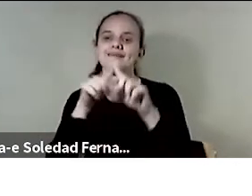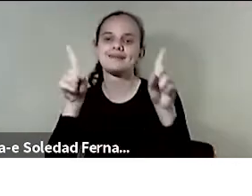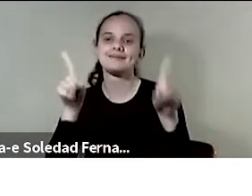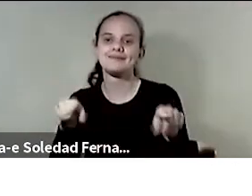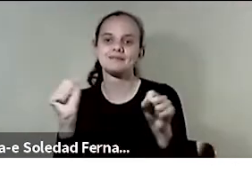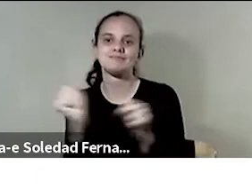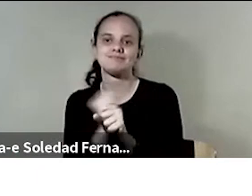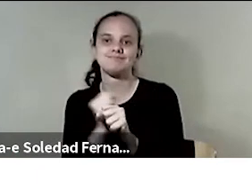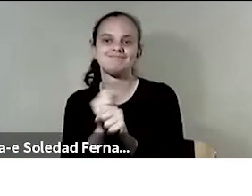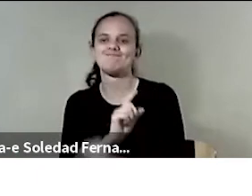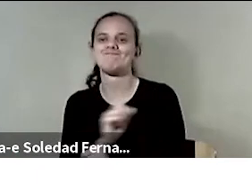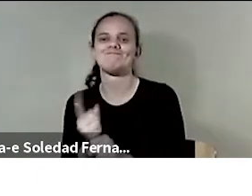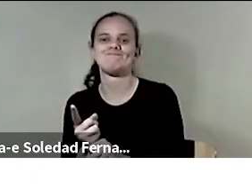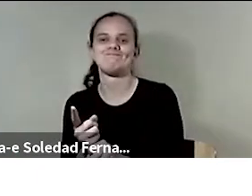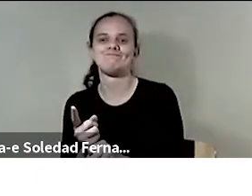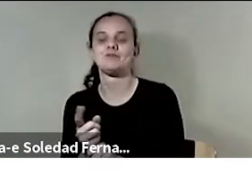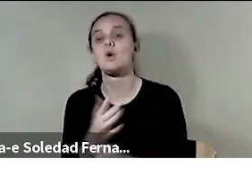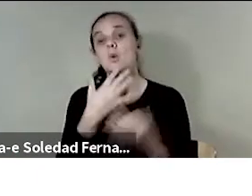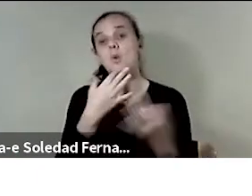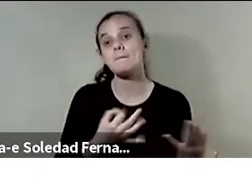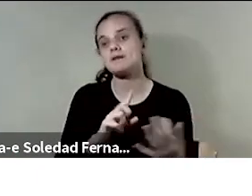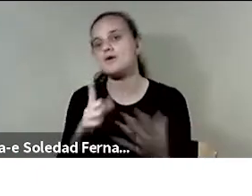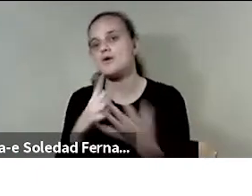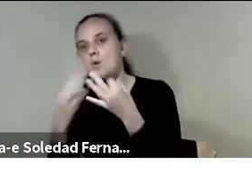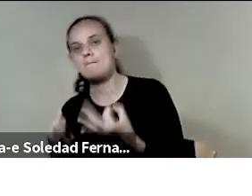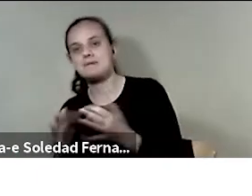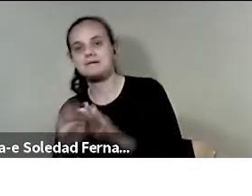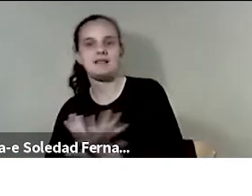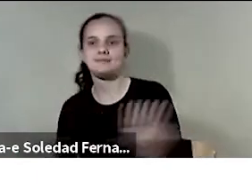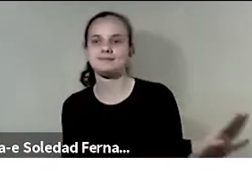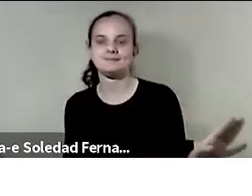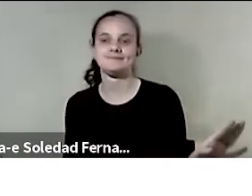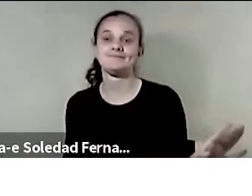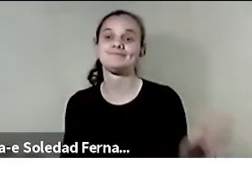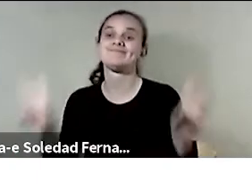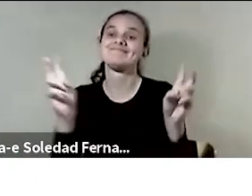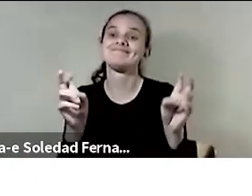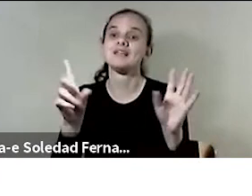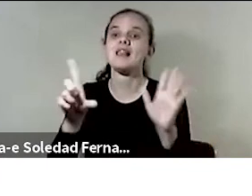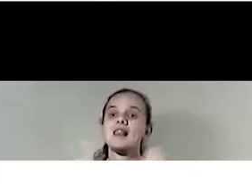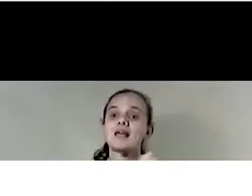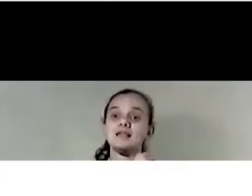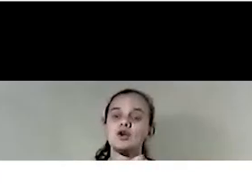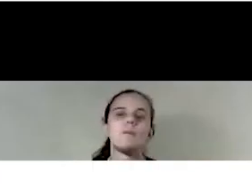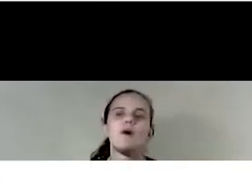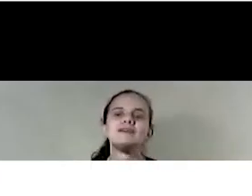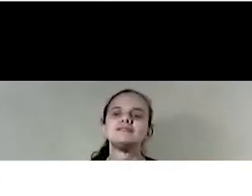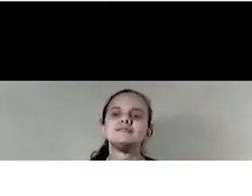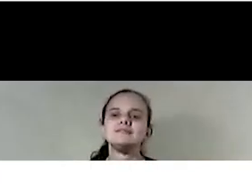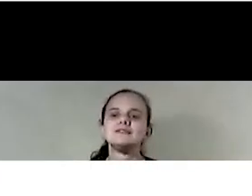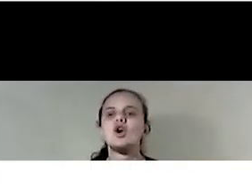accesibilidad. Entonces no hay como algo tan rígido como un certificado, simplemente cumple o no